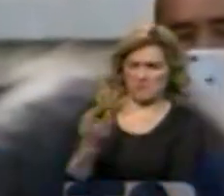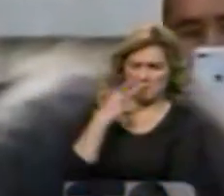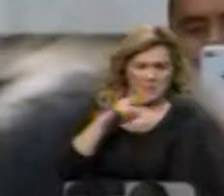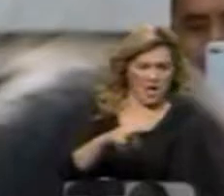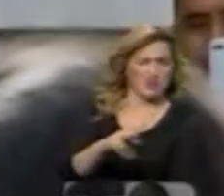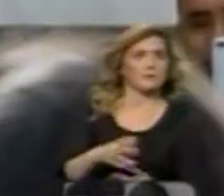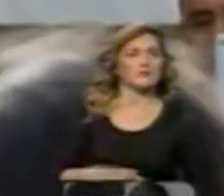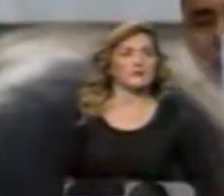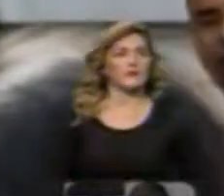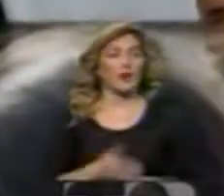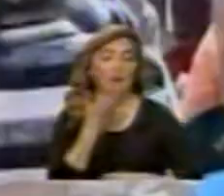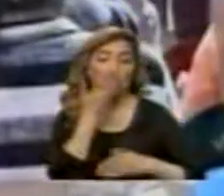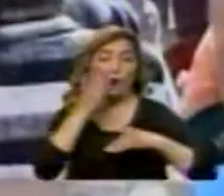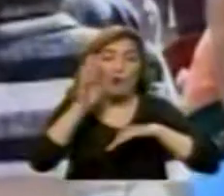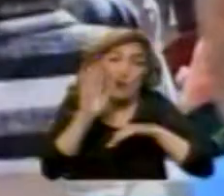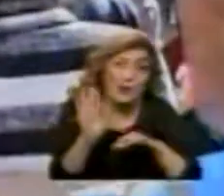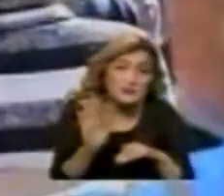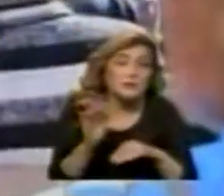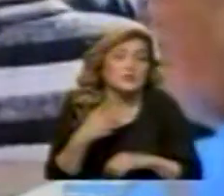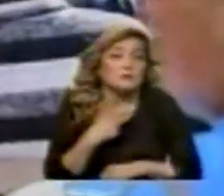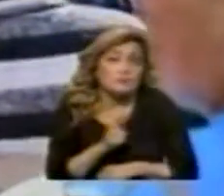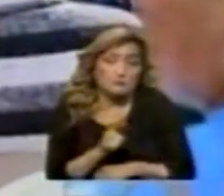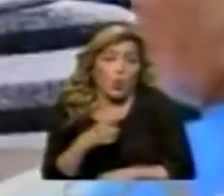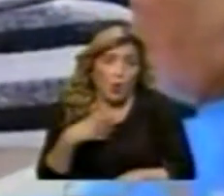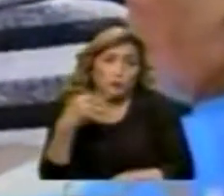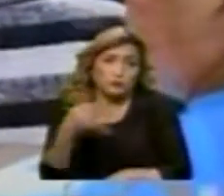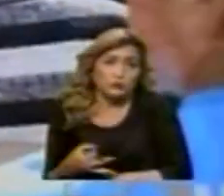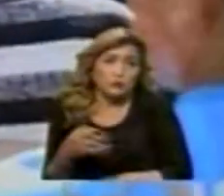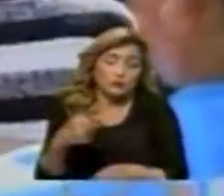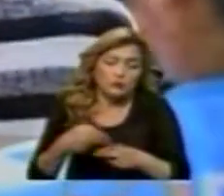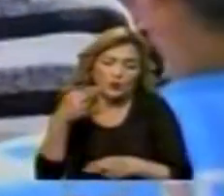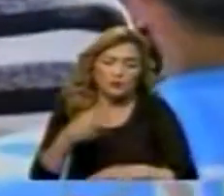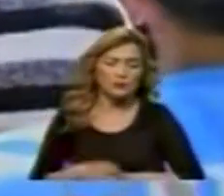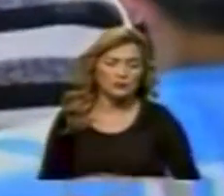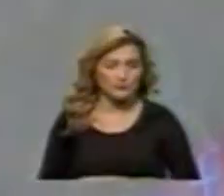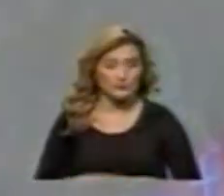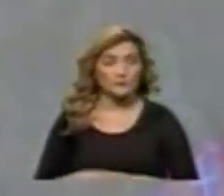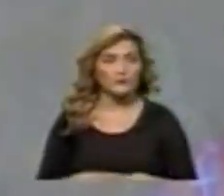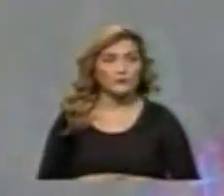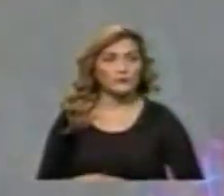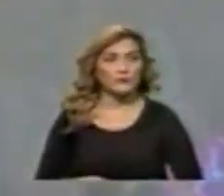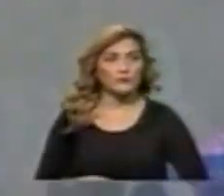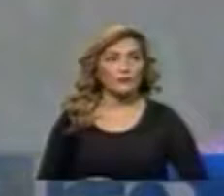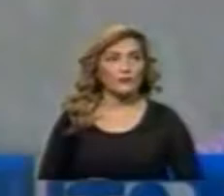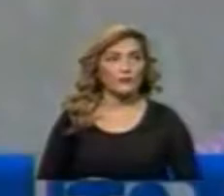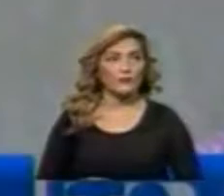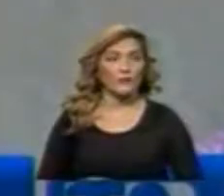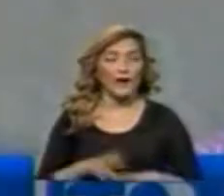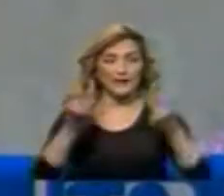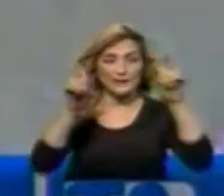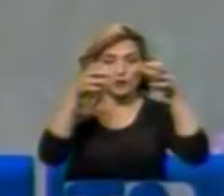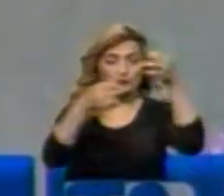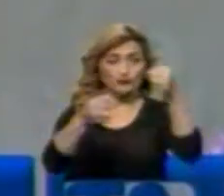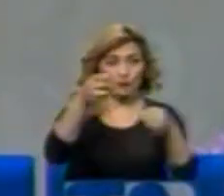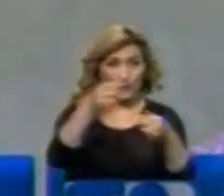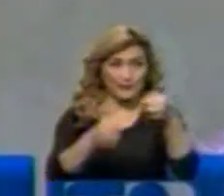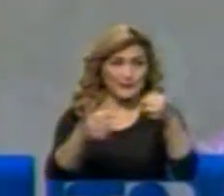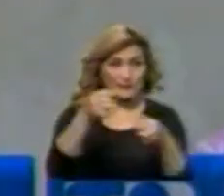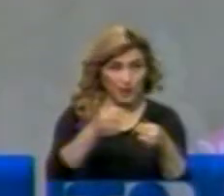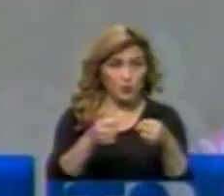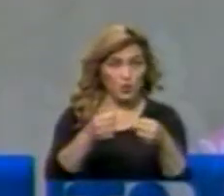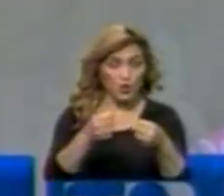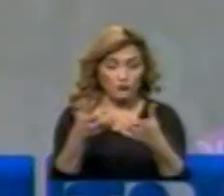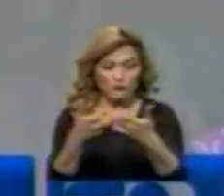Sonnenholzner hizo promesas que aseguró serán tangibles pronto en estas zonas. Con lo del suero de leche van a ver cómo vamos a reducir la pobreza